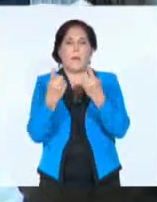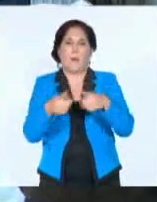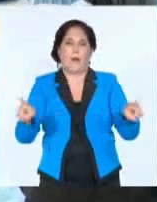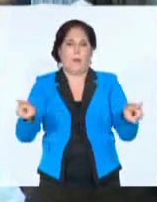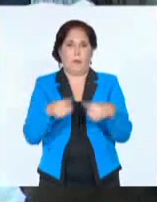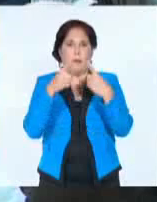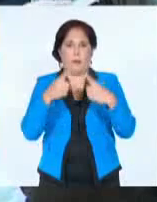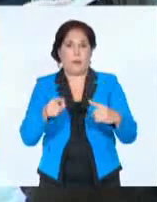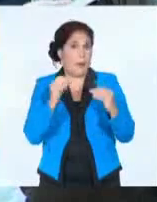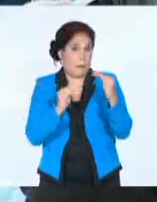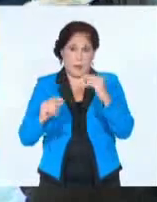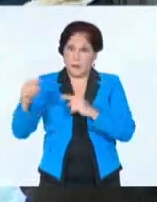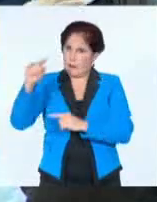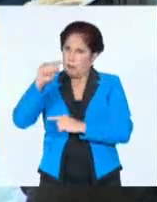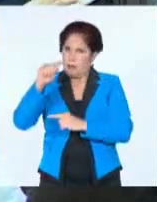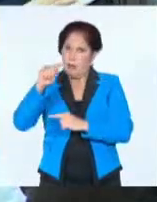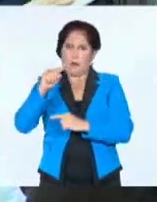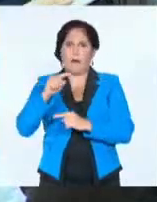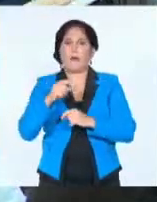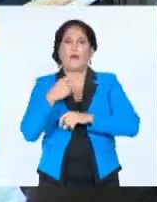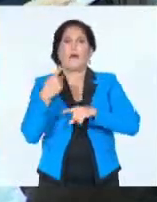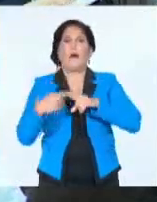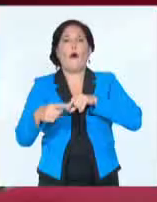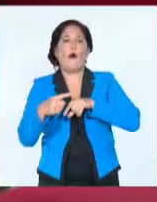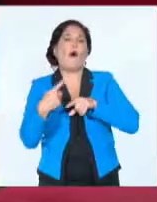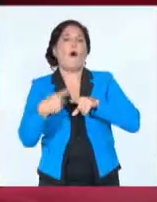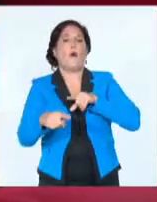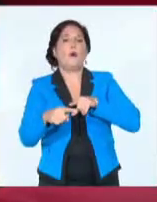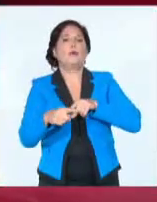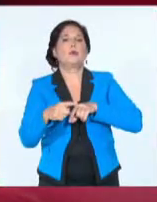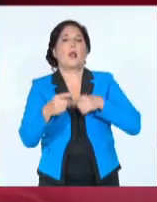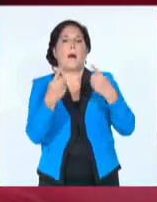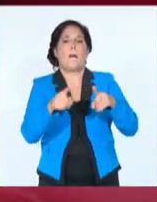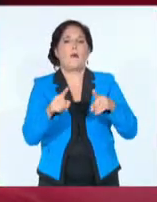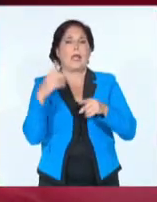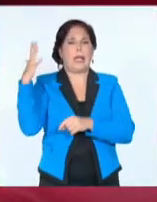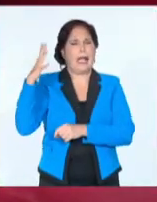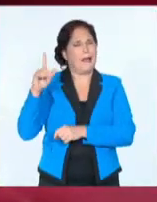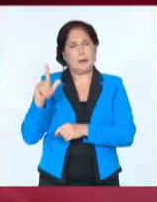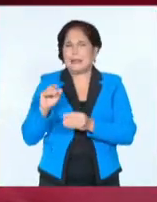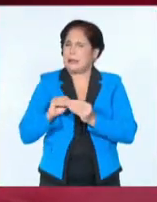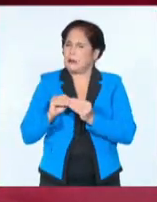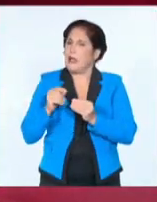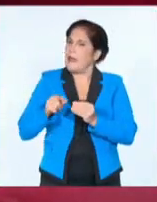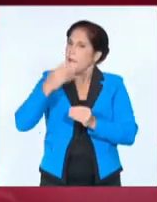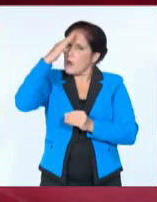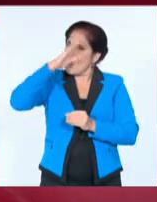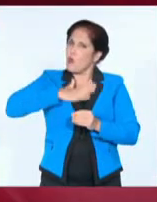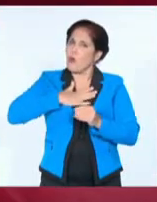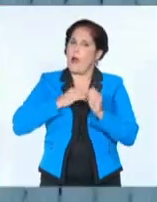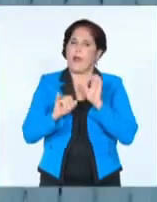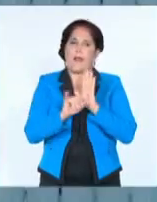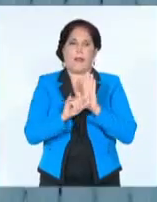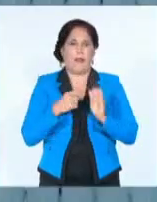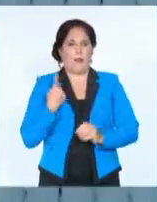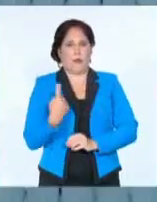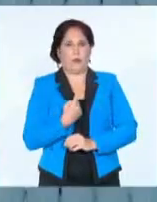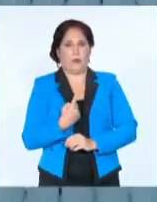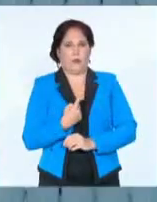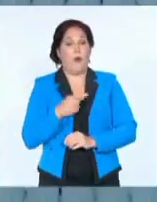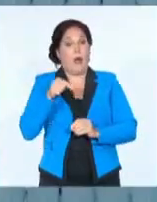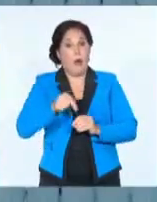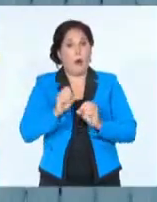por encima de tendencias globales que estimulan prácticas sociales negativas. Todo está nuevo